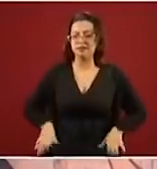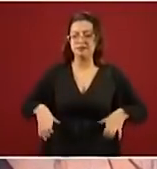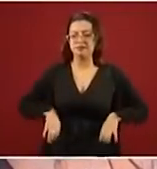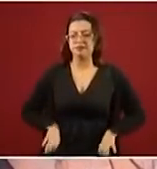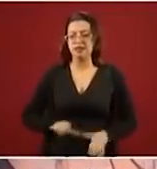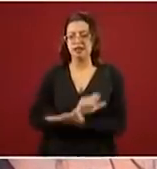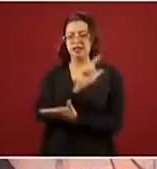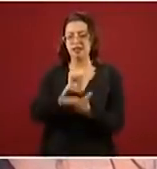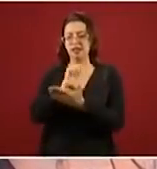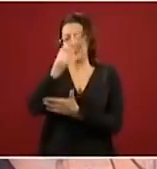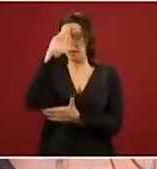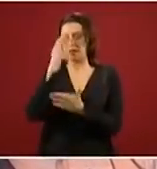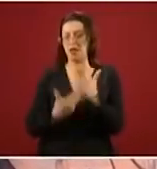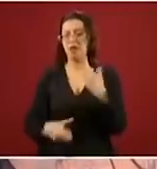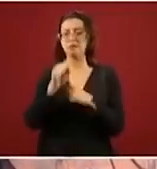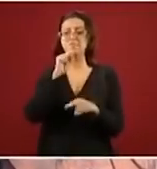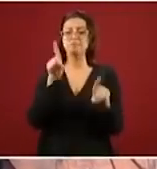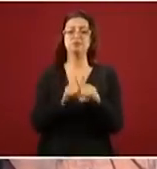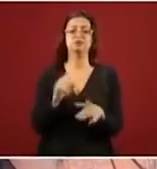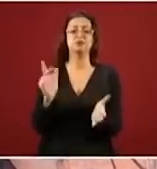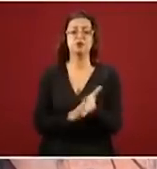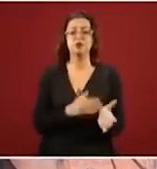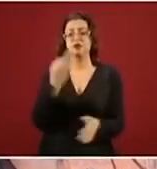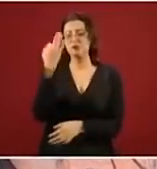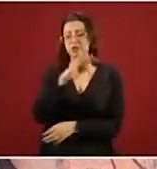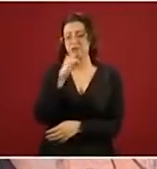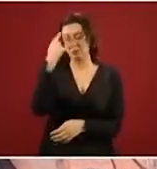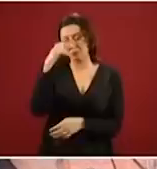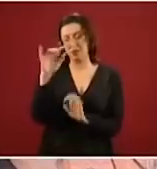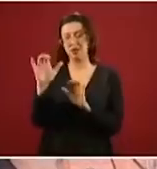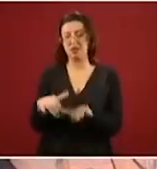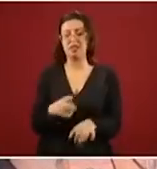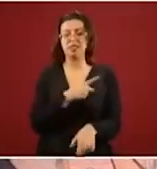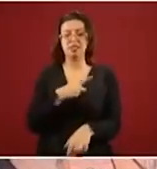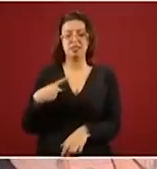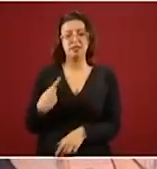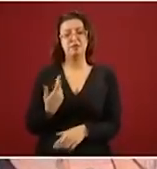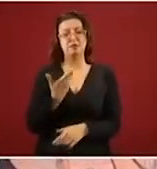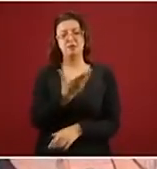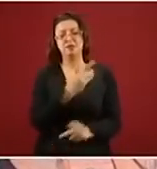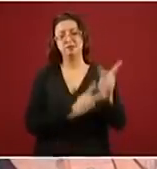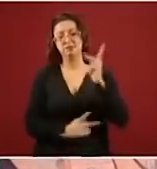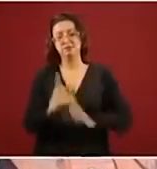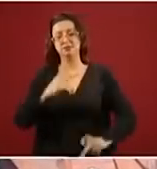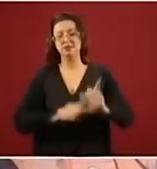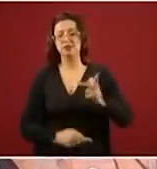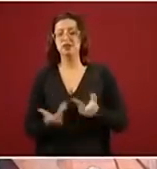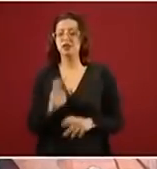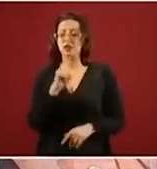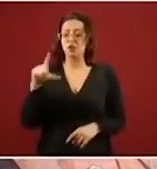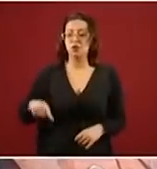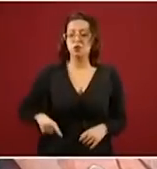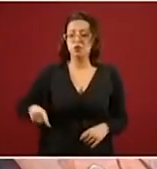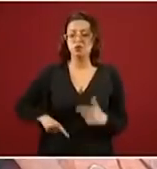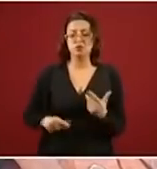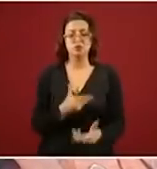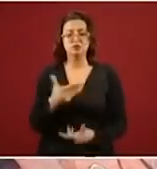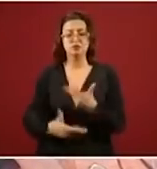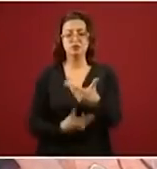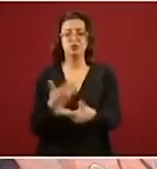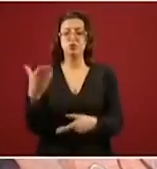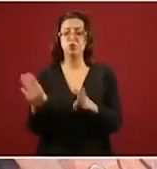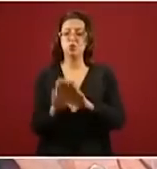de el uso de documentos falsos para la contratación de deuda es saber desde el gobierno cómo están avanzando en estos